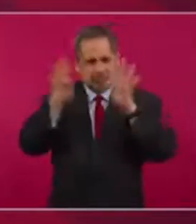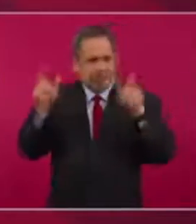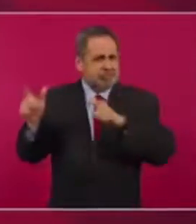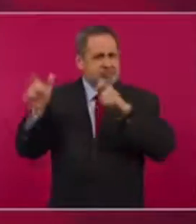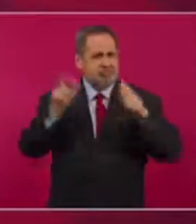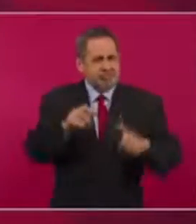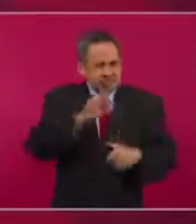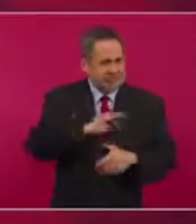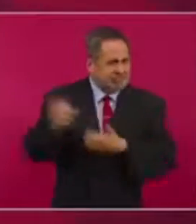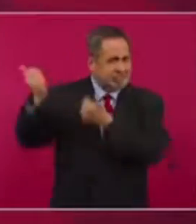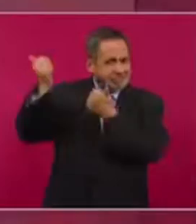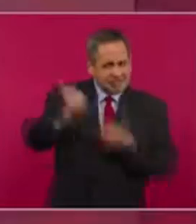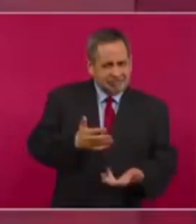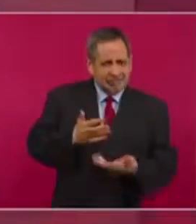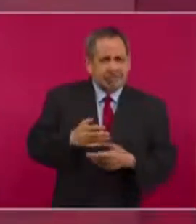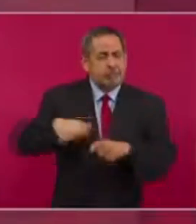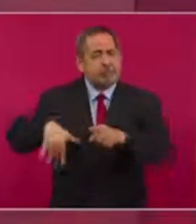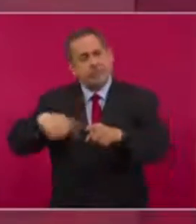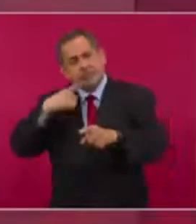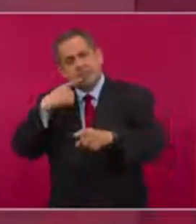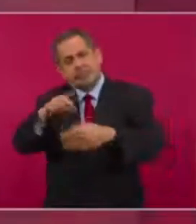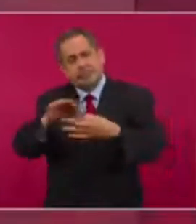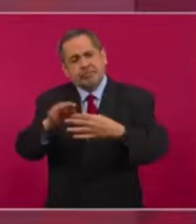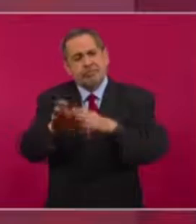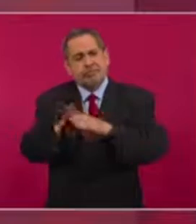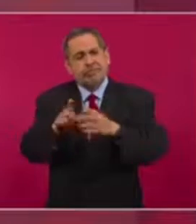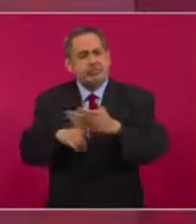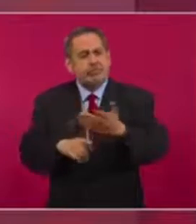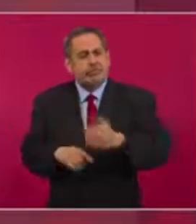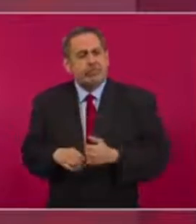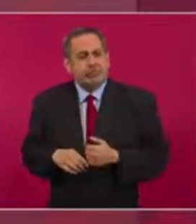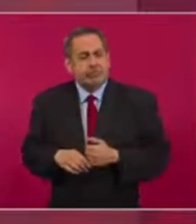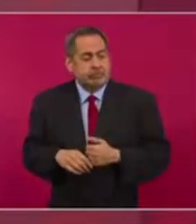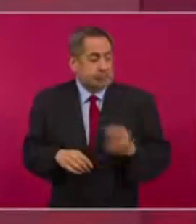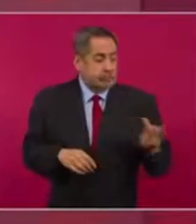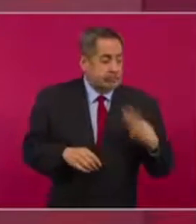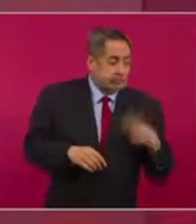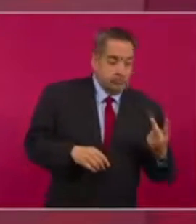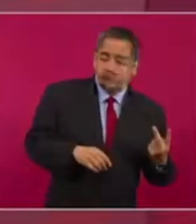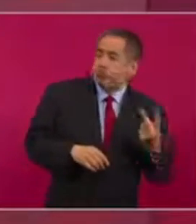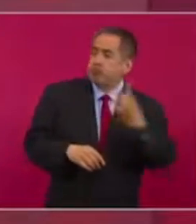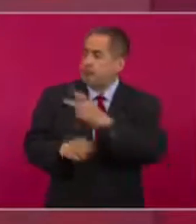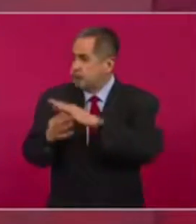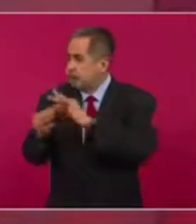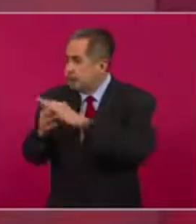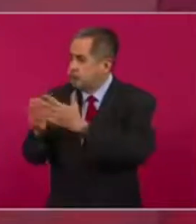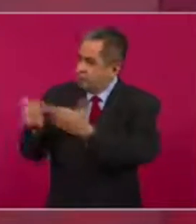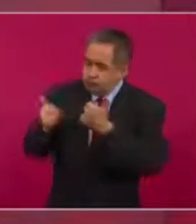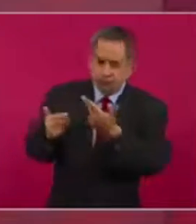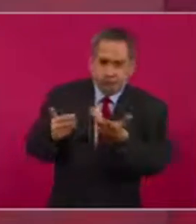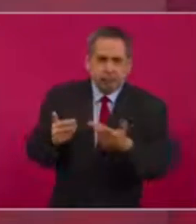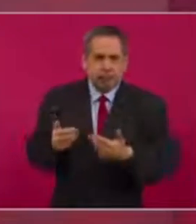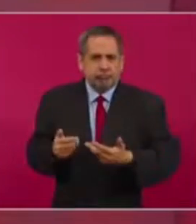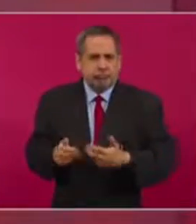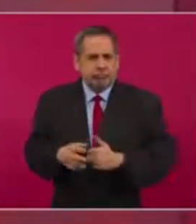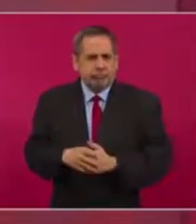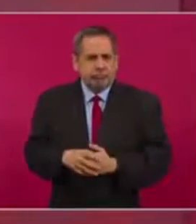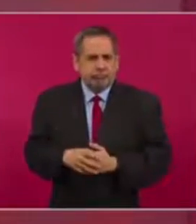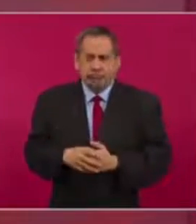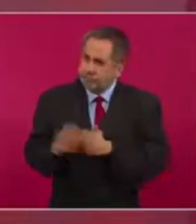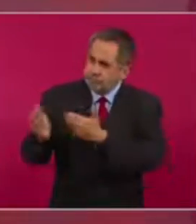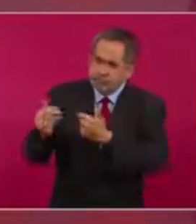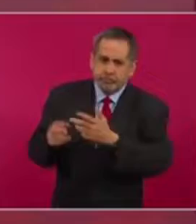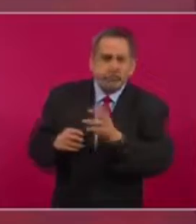como tú lo sostienes, que fueron unas personas allá a decir que los devolvieran, que era